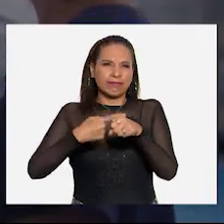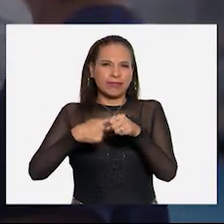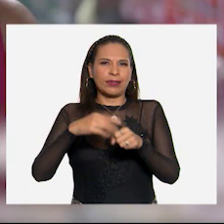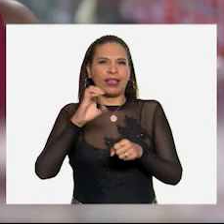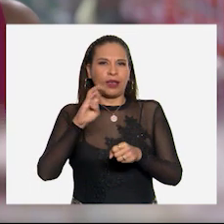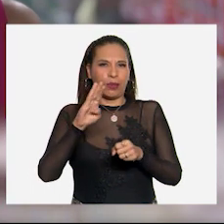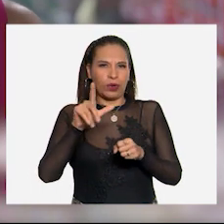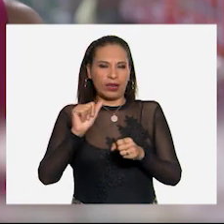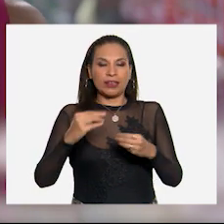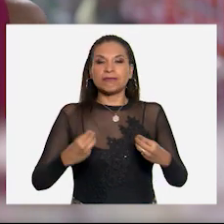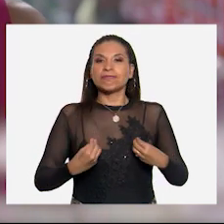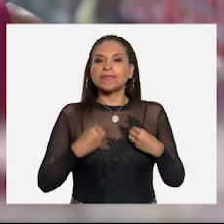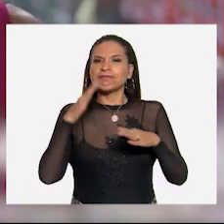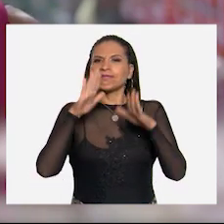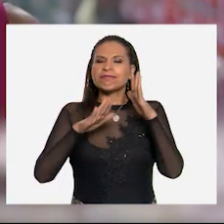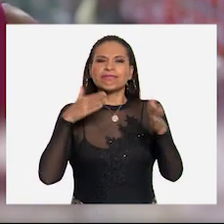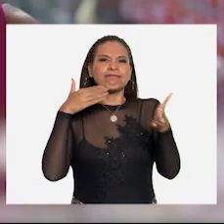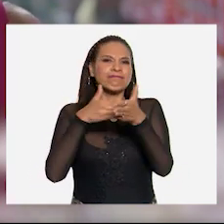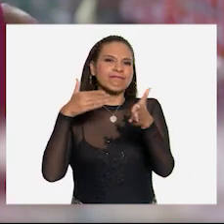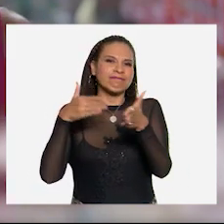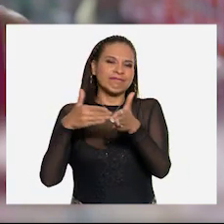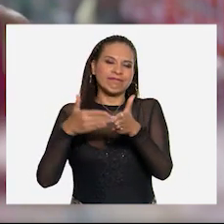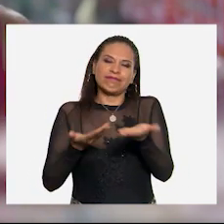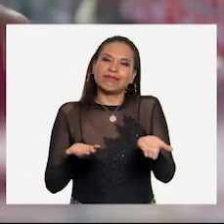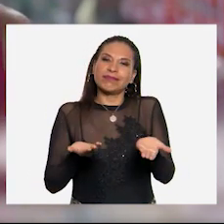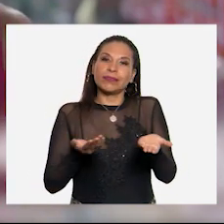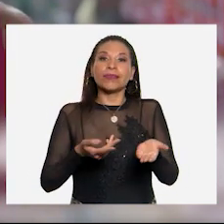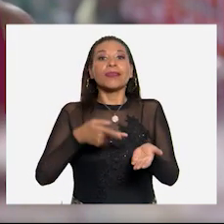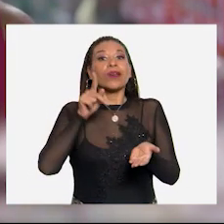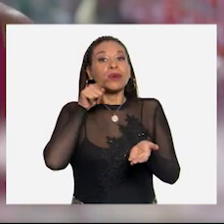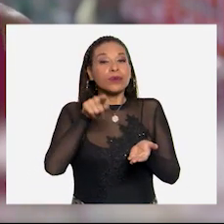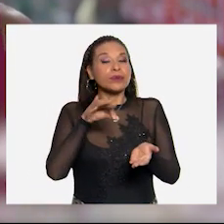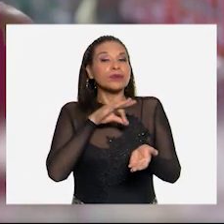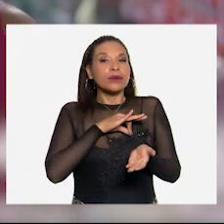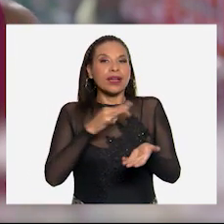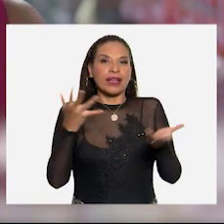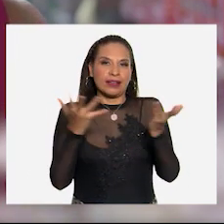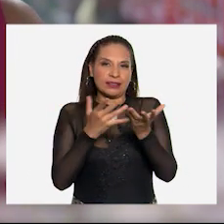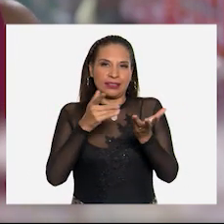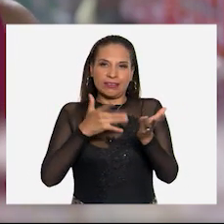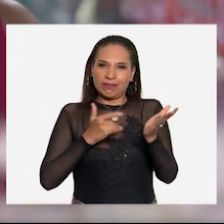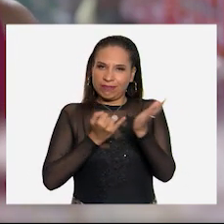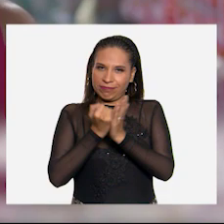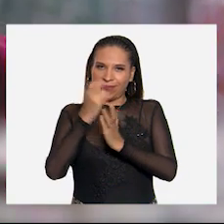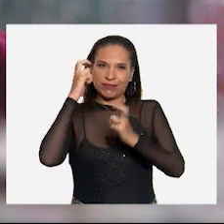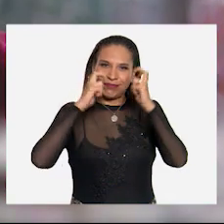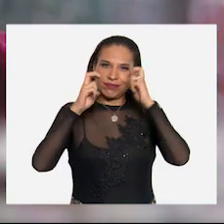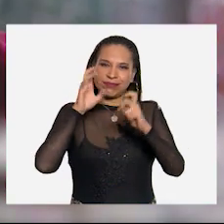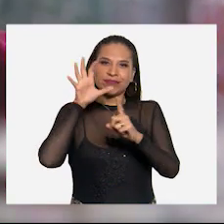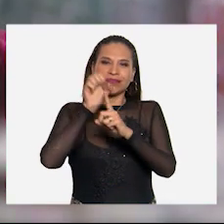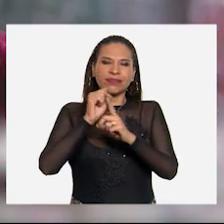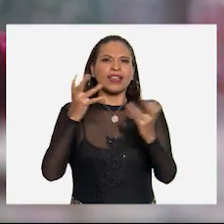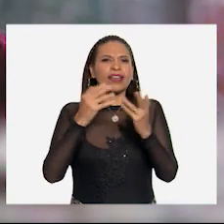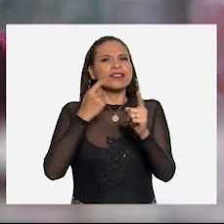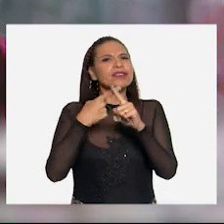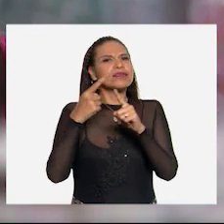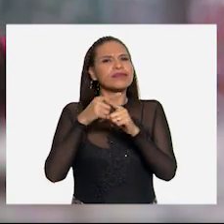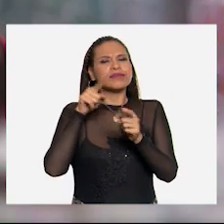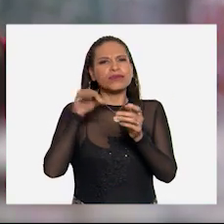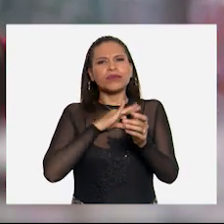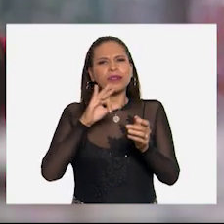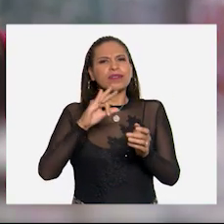ébola. La vida te va a poner miles de retos. Está en ti seguir tus sueños, innovar y crear